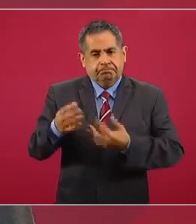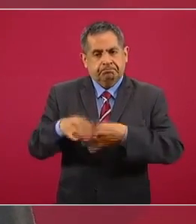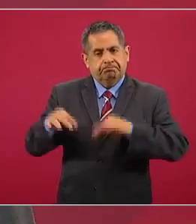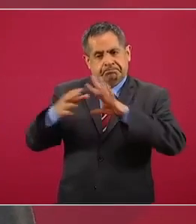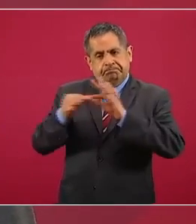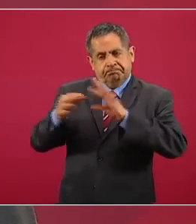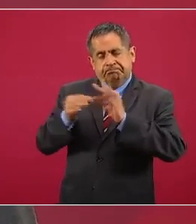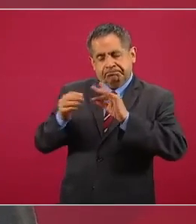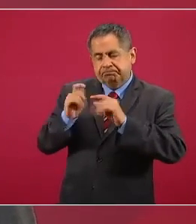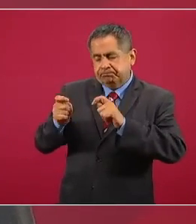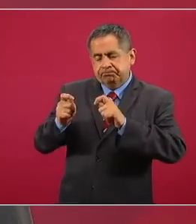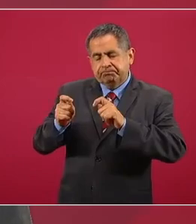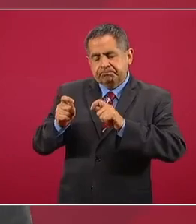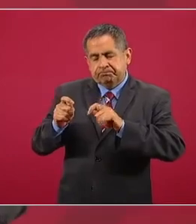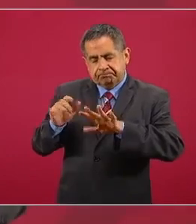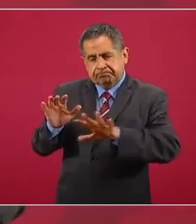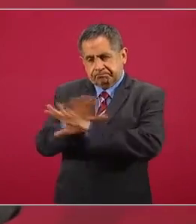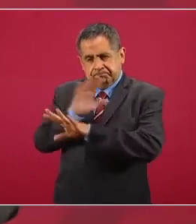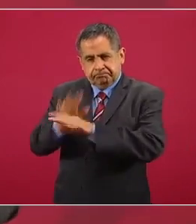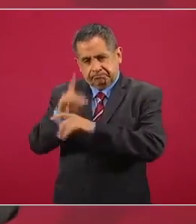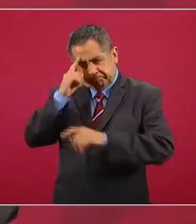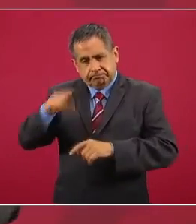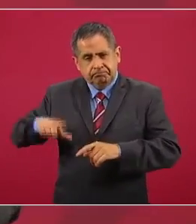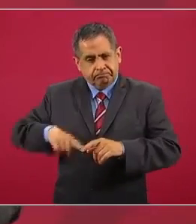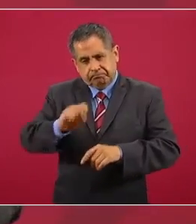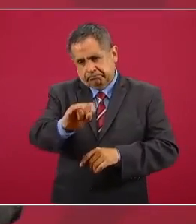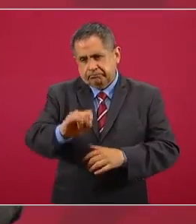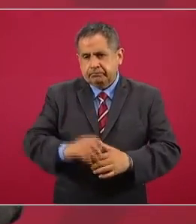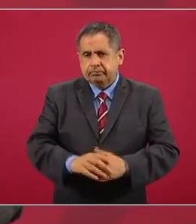importante en el gobierno.